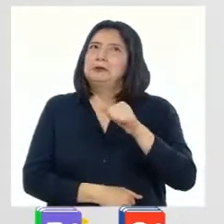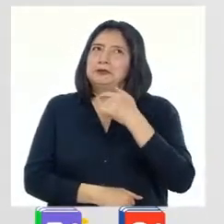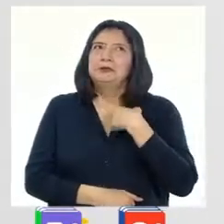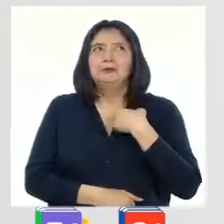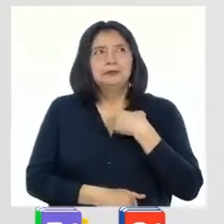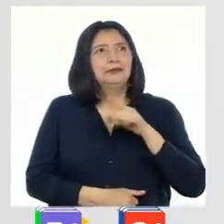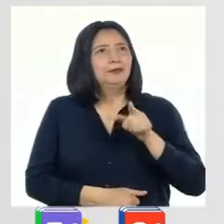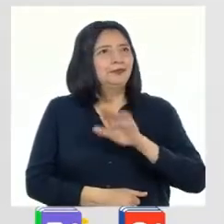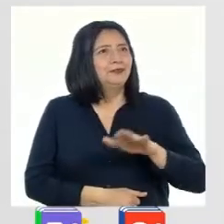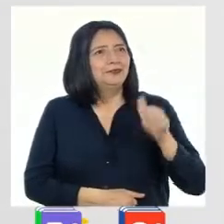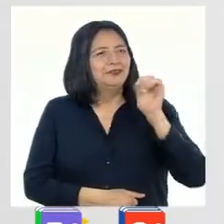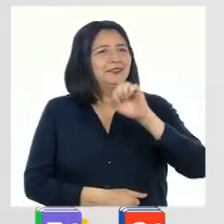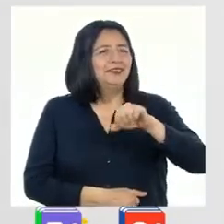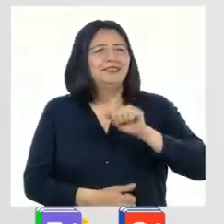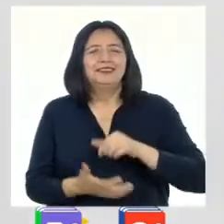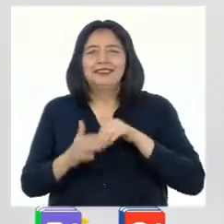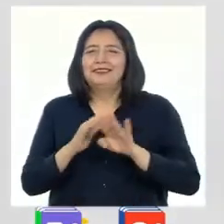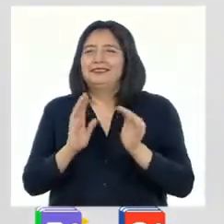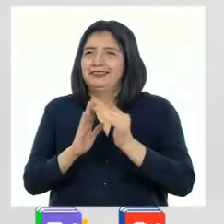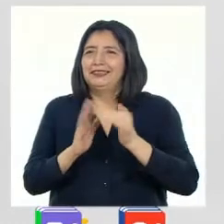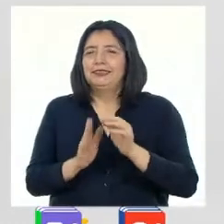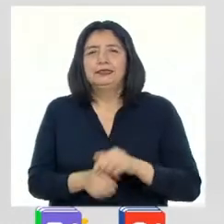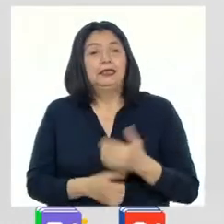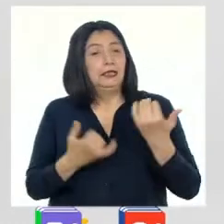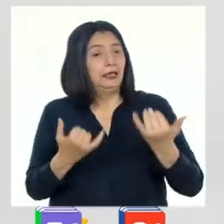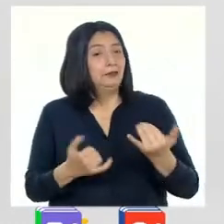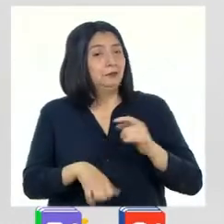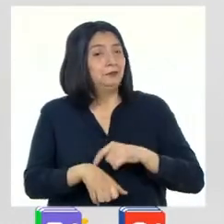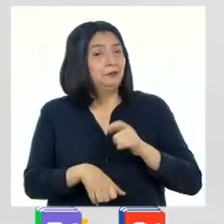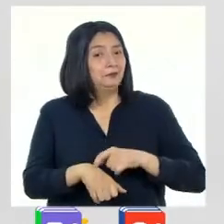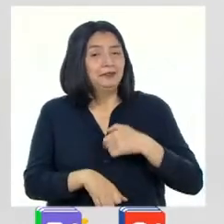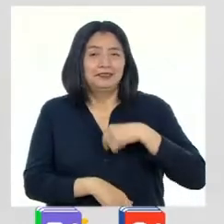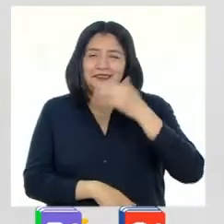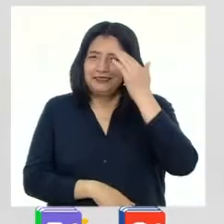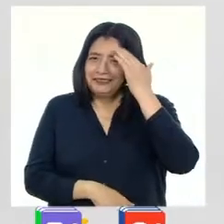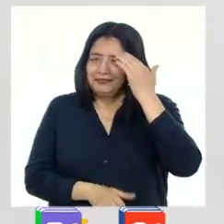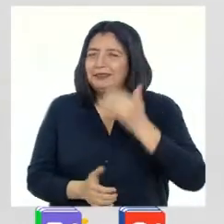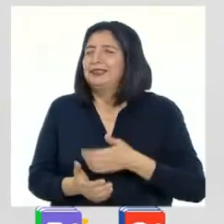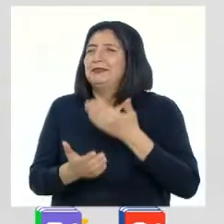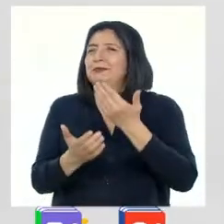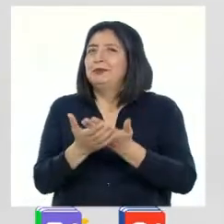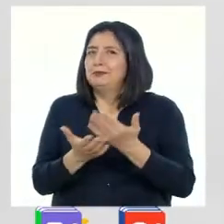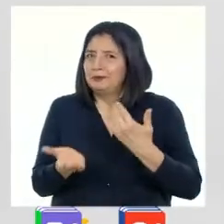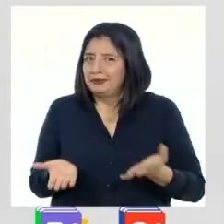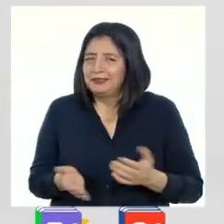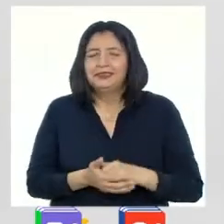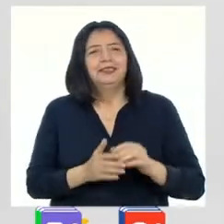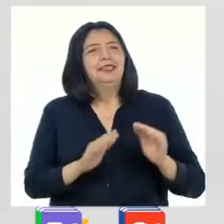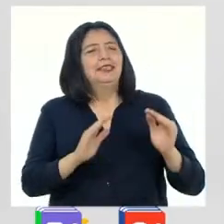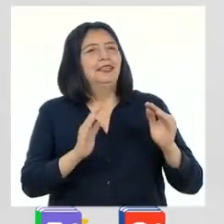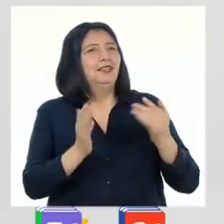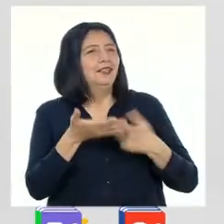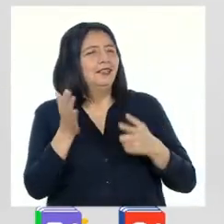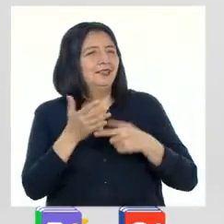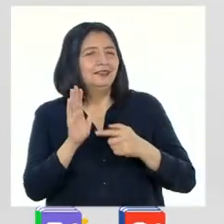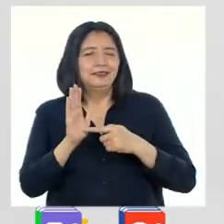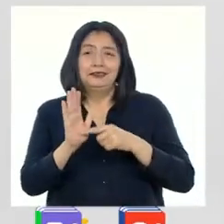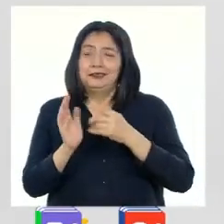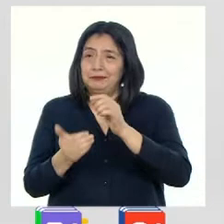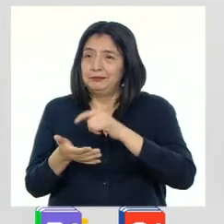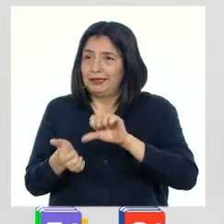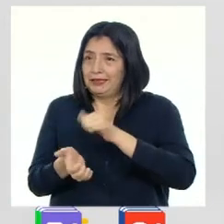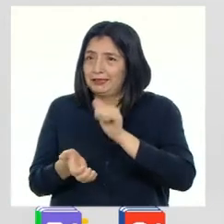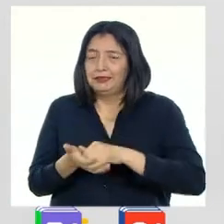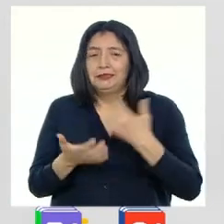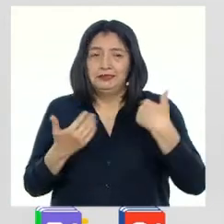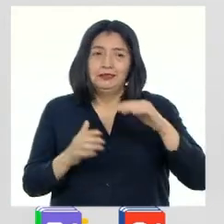muy útil para las chicas y los chicos en casa. Ahora es momento de conocer la propuesta plástica. Como ya hemos aprendido sobre